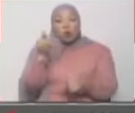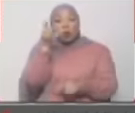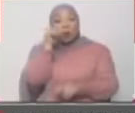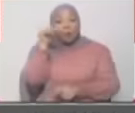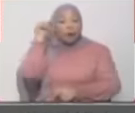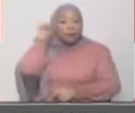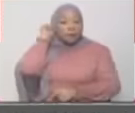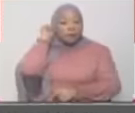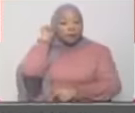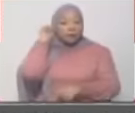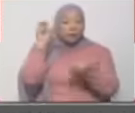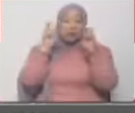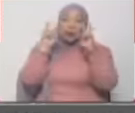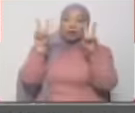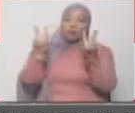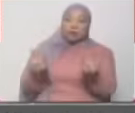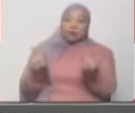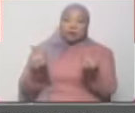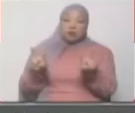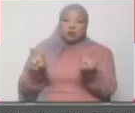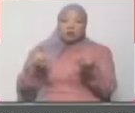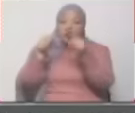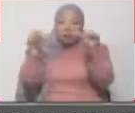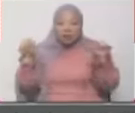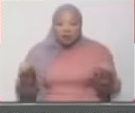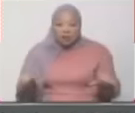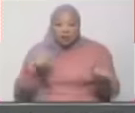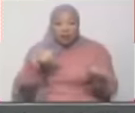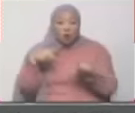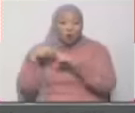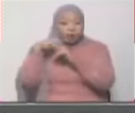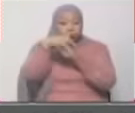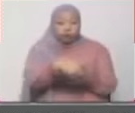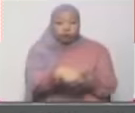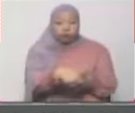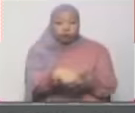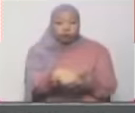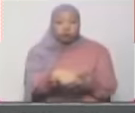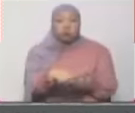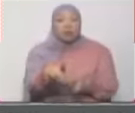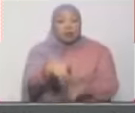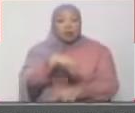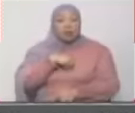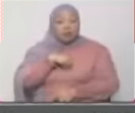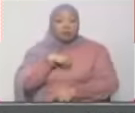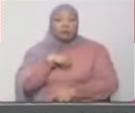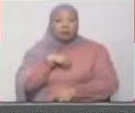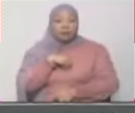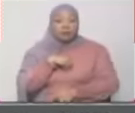que vieron el rostro del fascismo y creyeron.